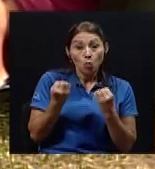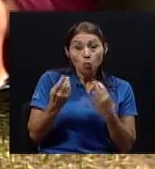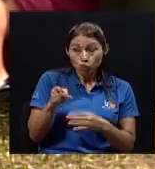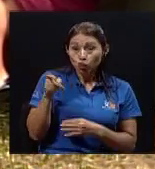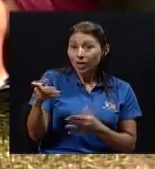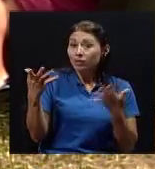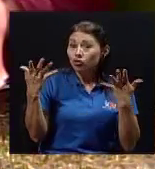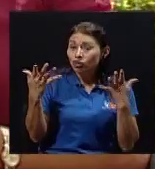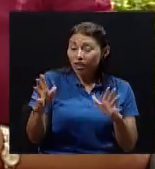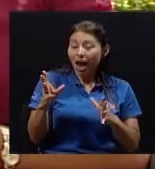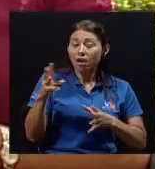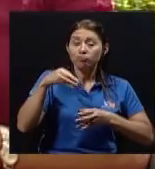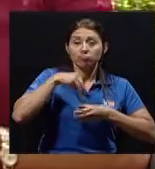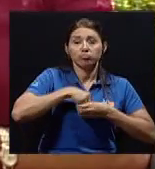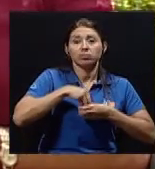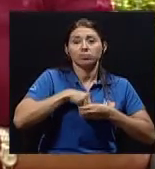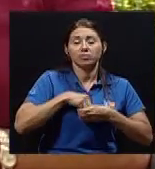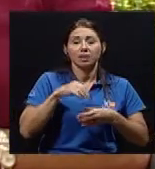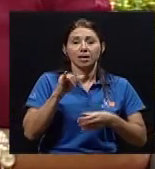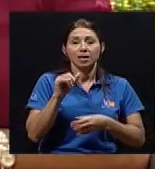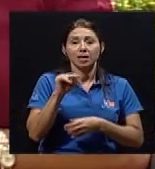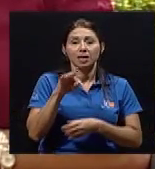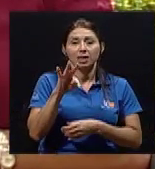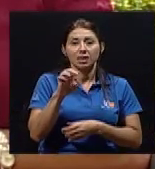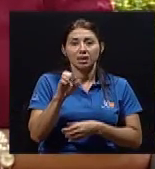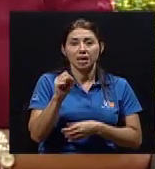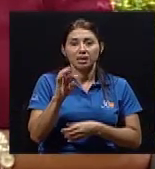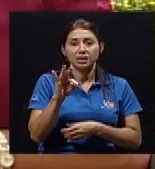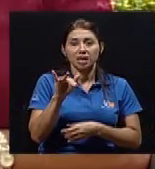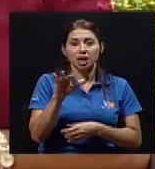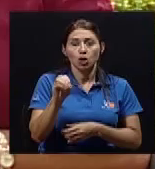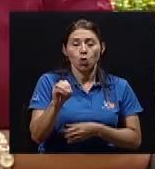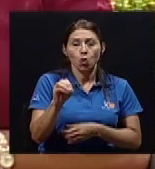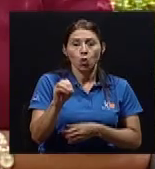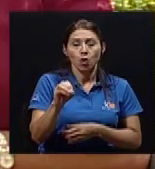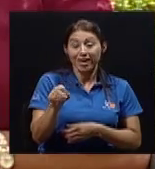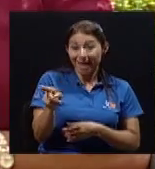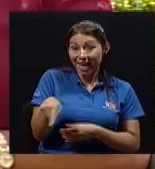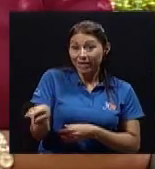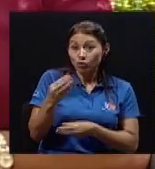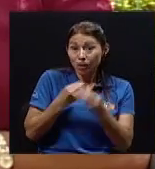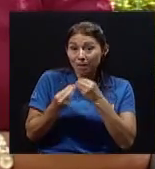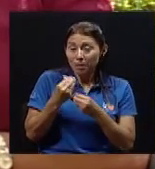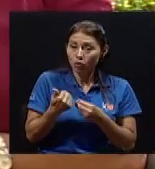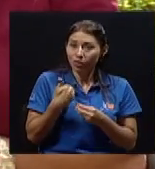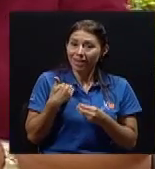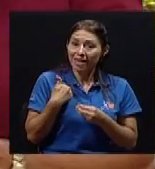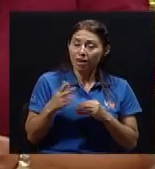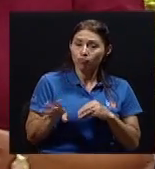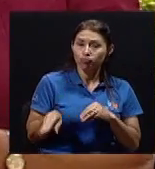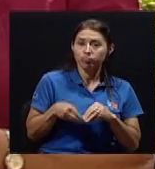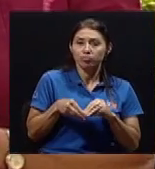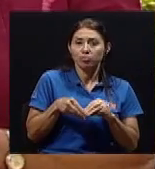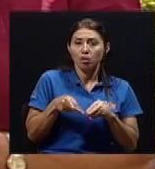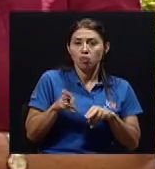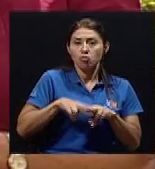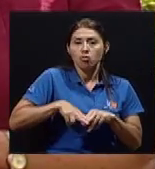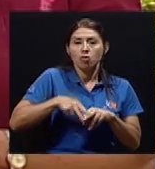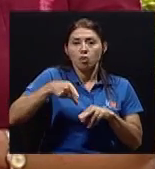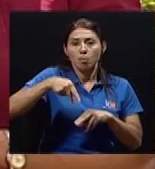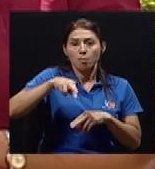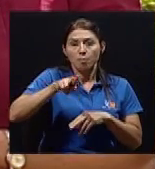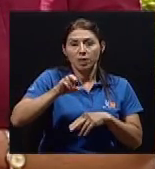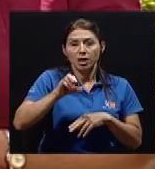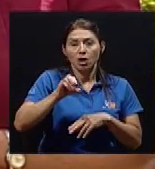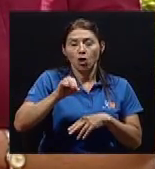nuestro intestino y lo que hacemos con estos alimentos enriquecidos con probióticos es favorecer